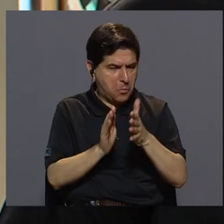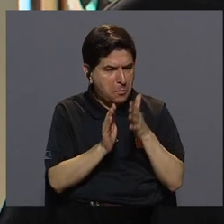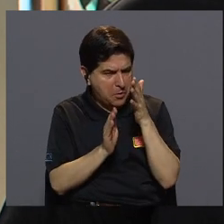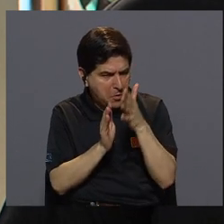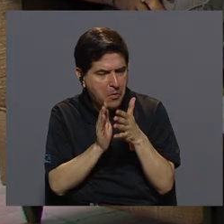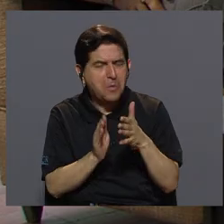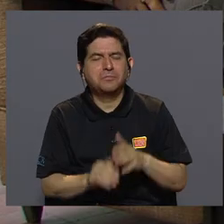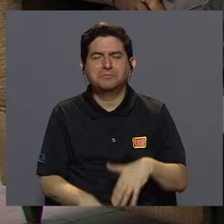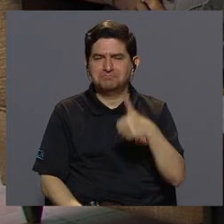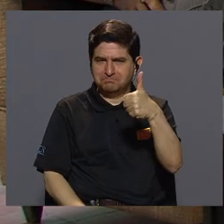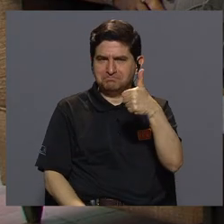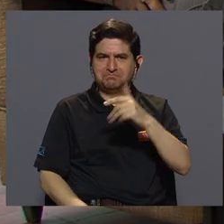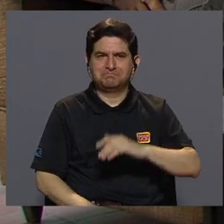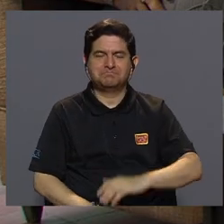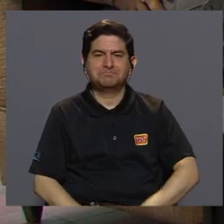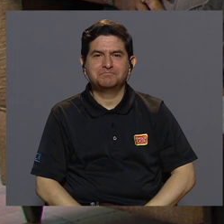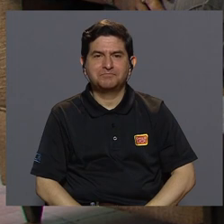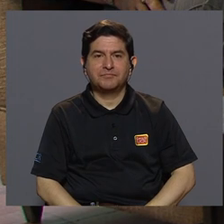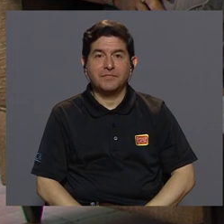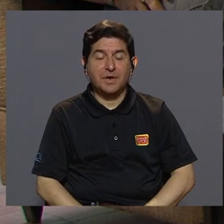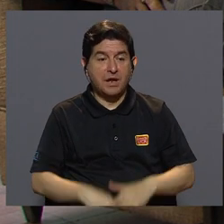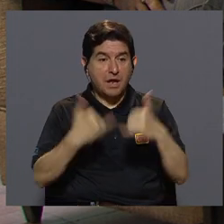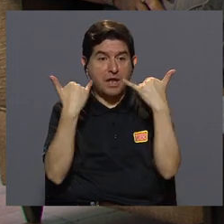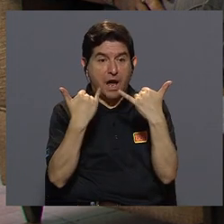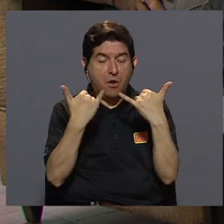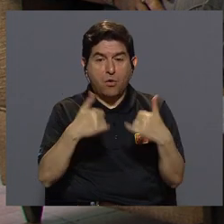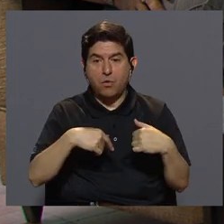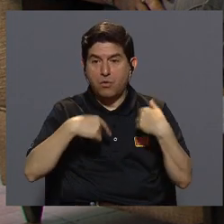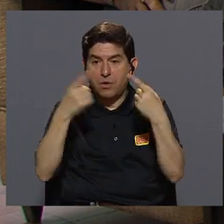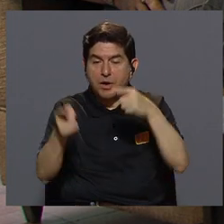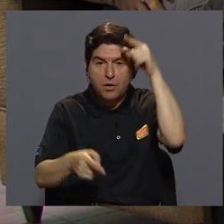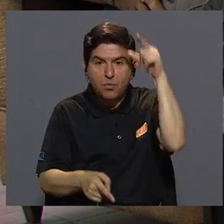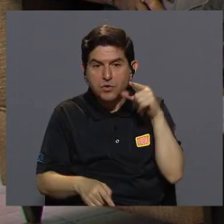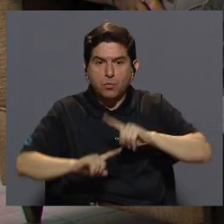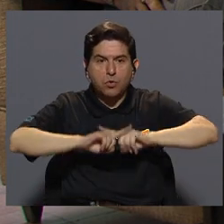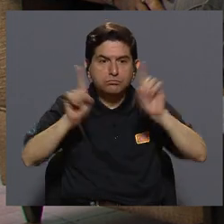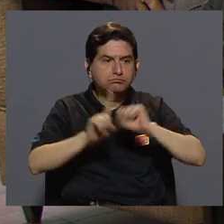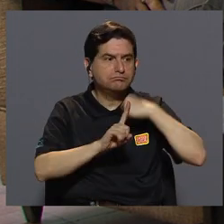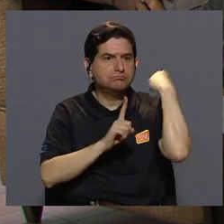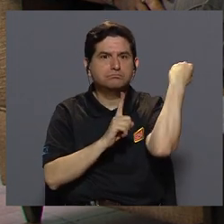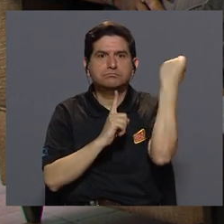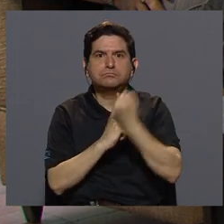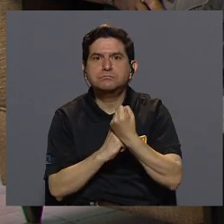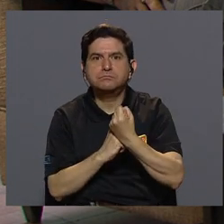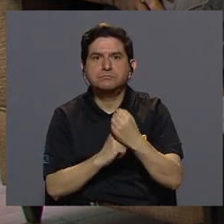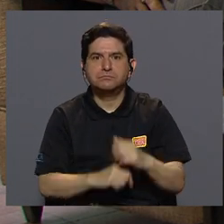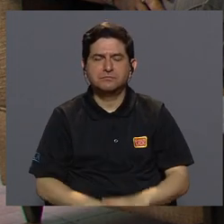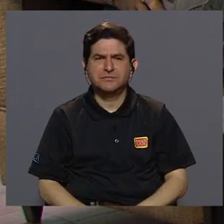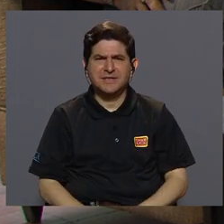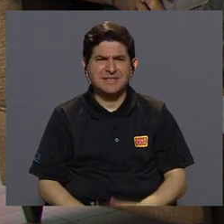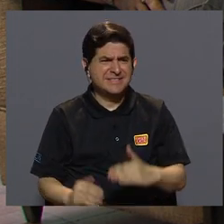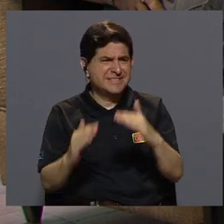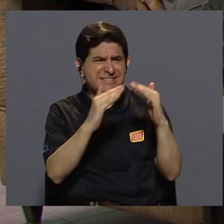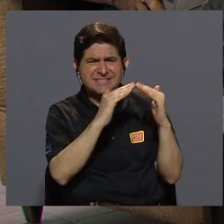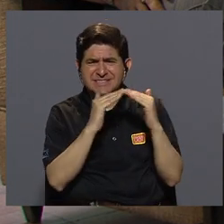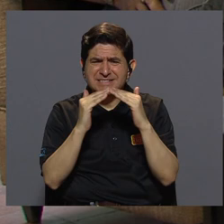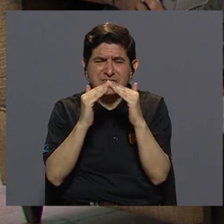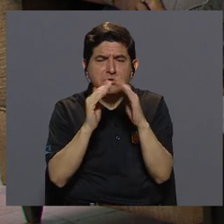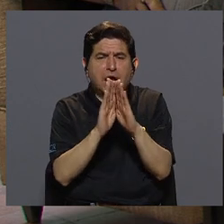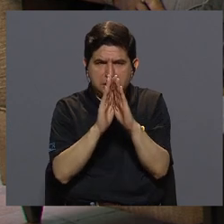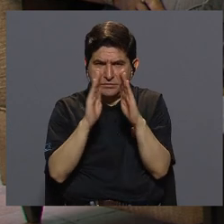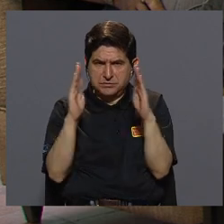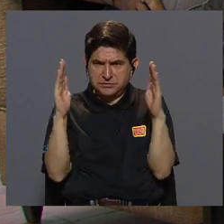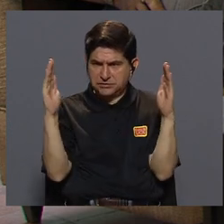por supuesto. Y llego a Limón y es otro panorama. Una ciudad